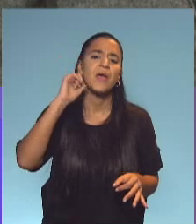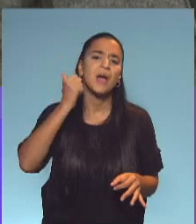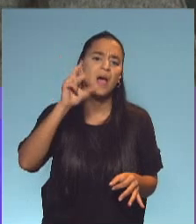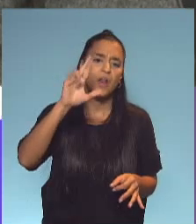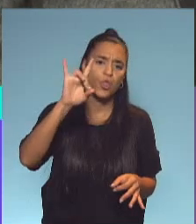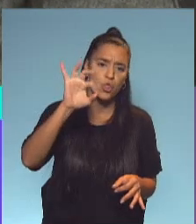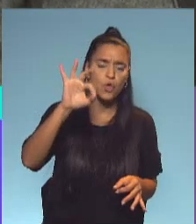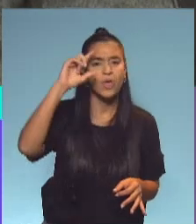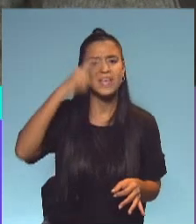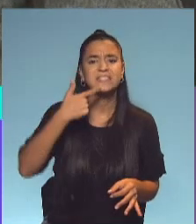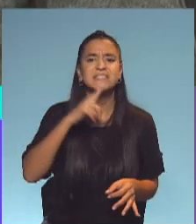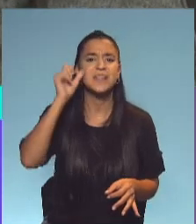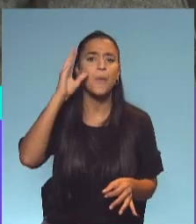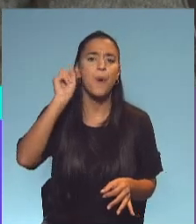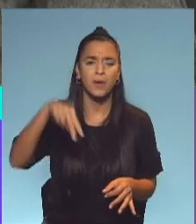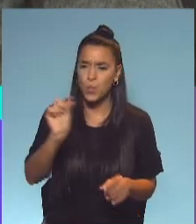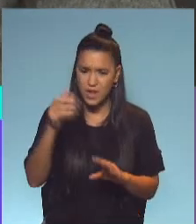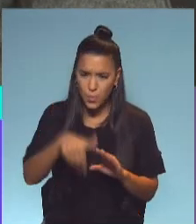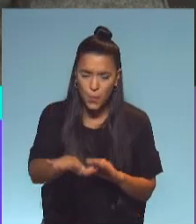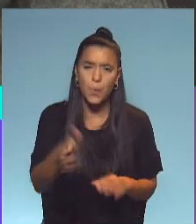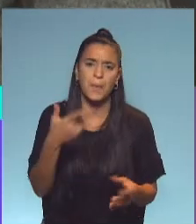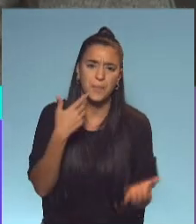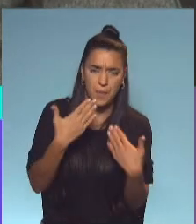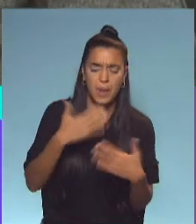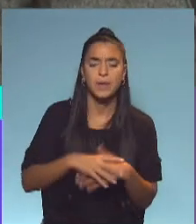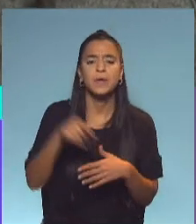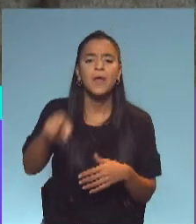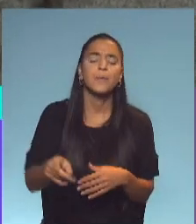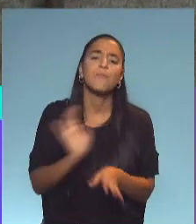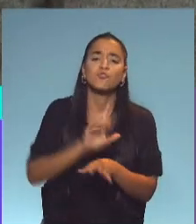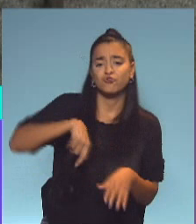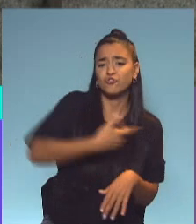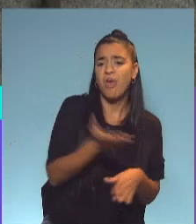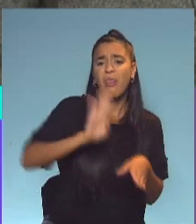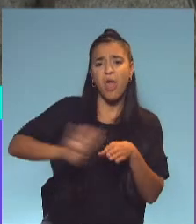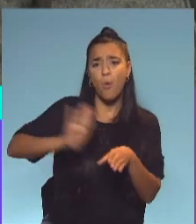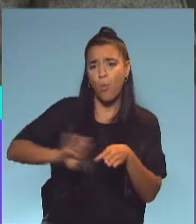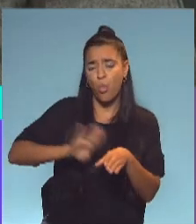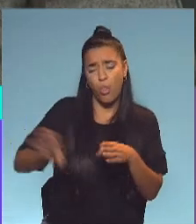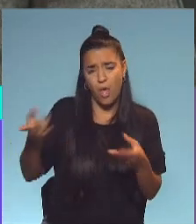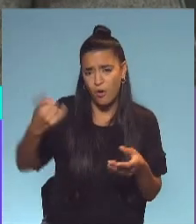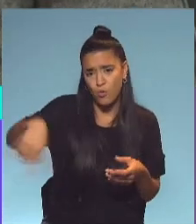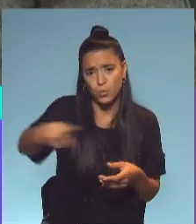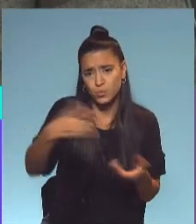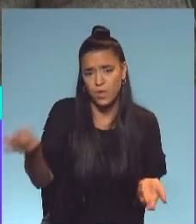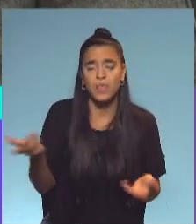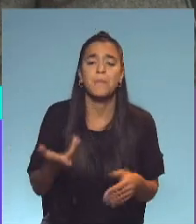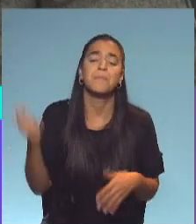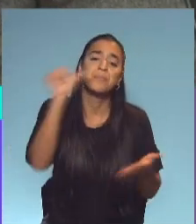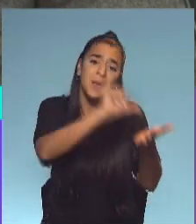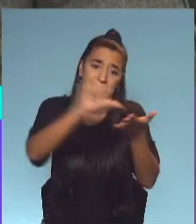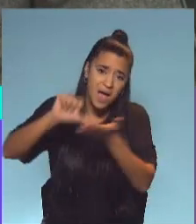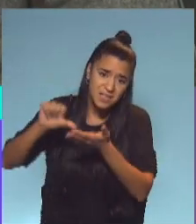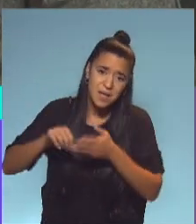vamos a escuchar dentro de un ratito nada más. Estas deudas sociales que tienen la mayoría de los países que